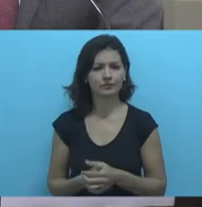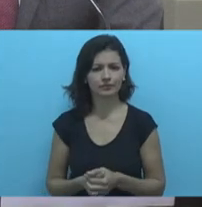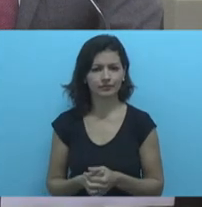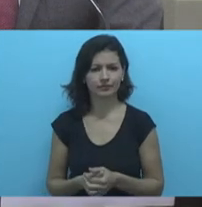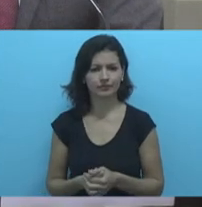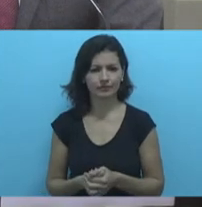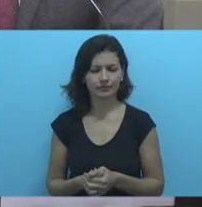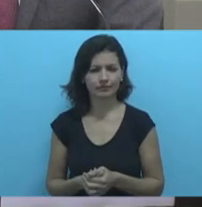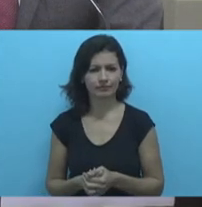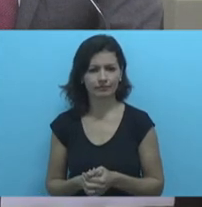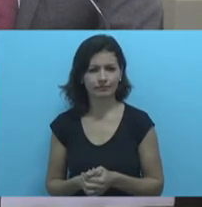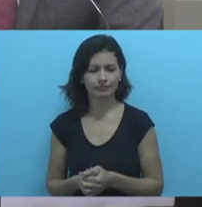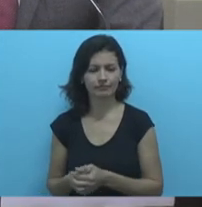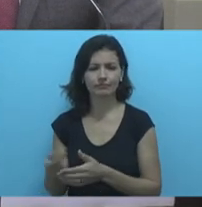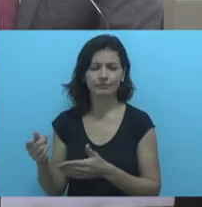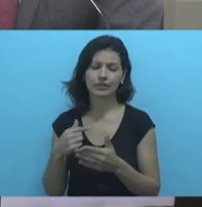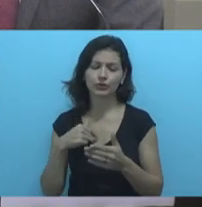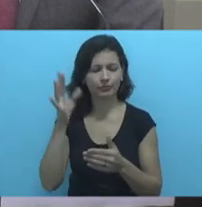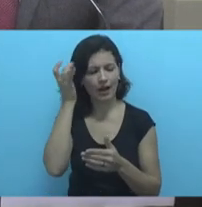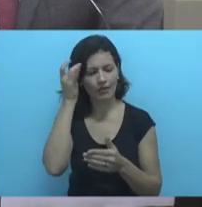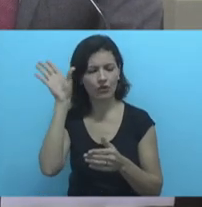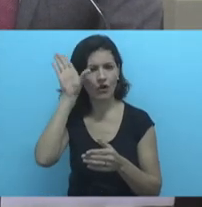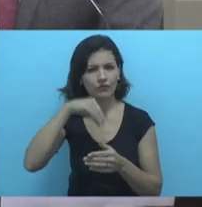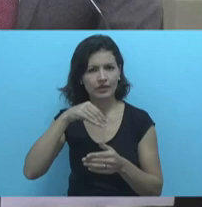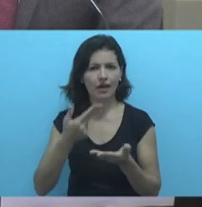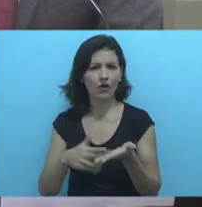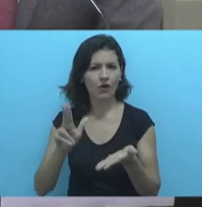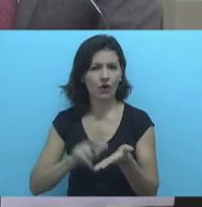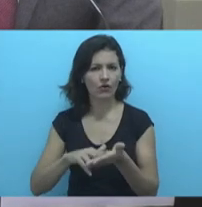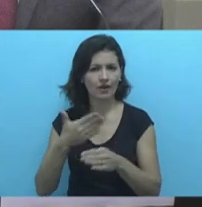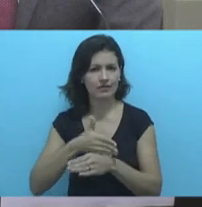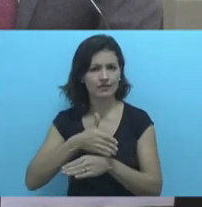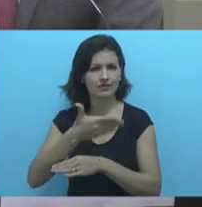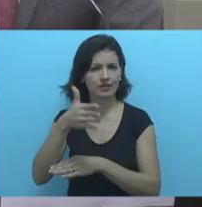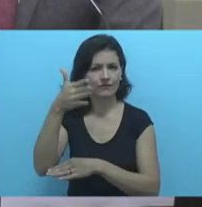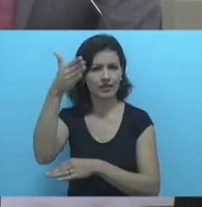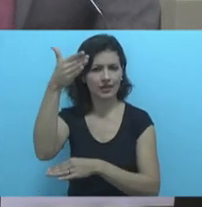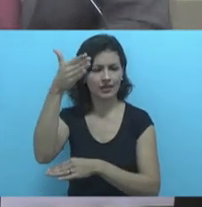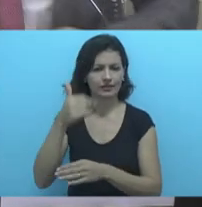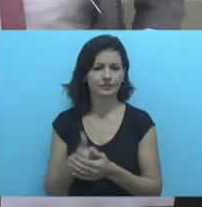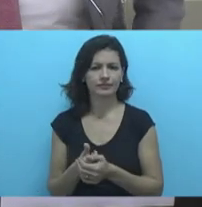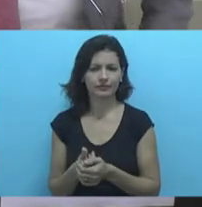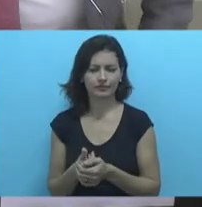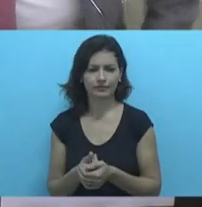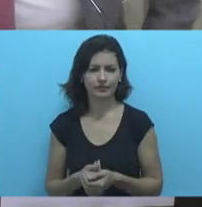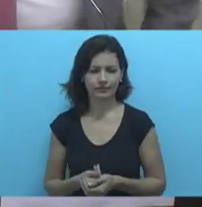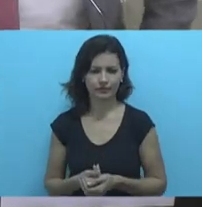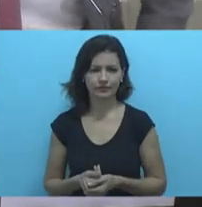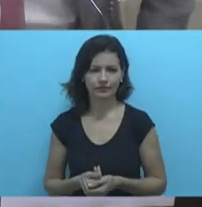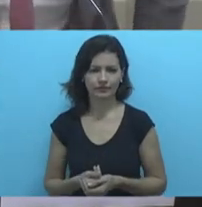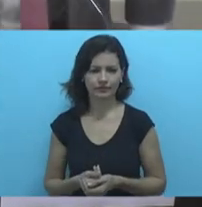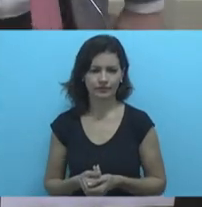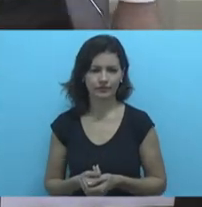Bueno, me indican de protocolo, les pido disculpas que vamos a proceder. Voy a invitar a la diputada Donet y al diputado